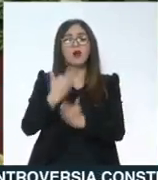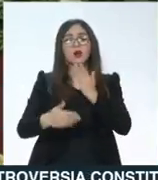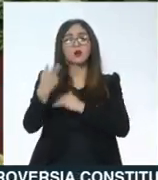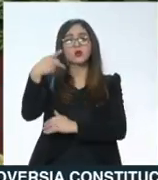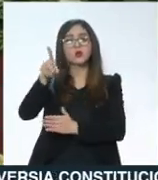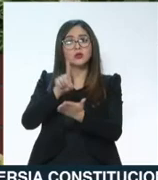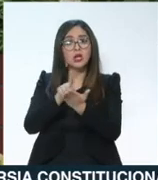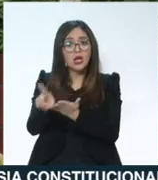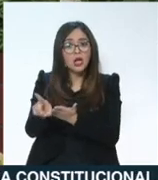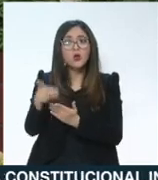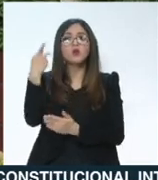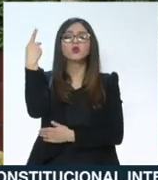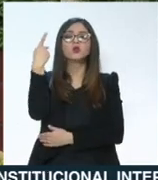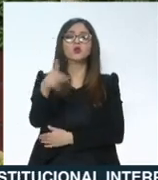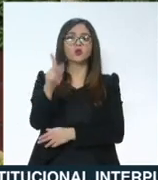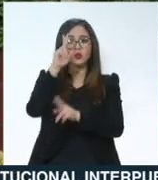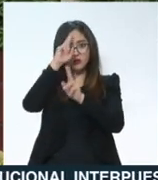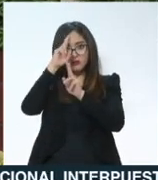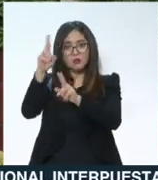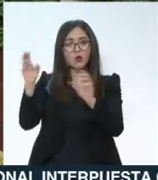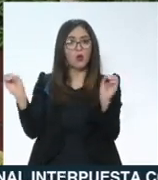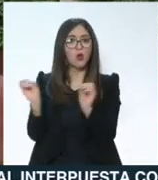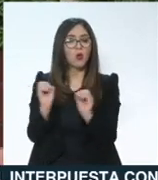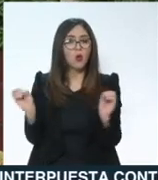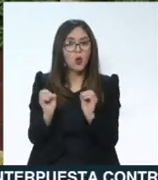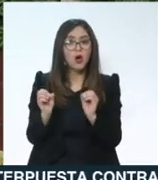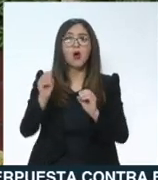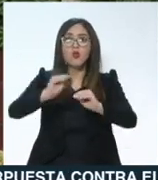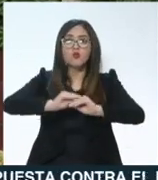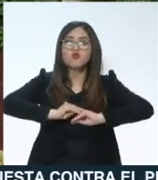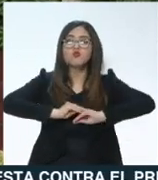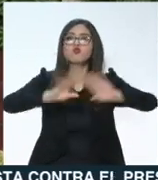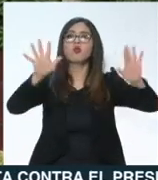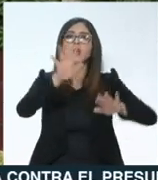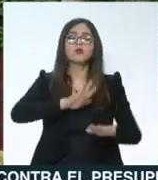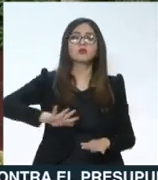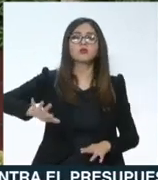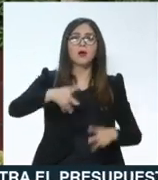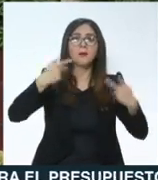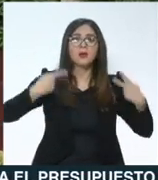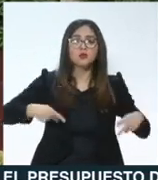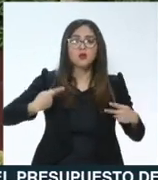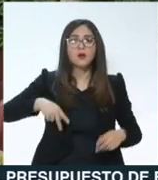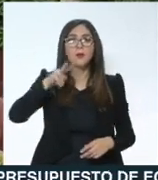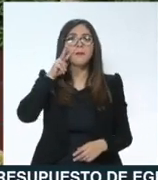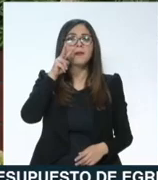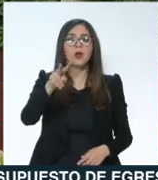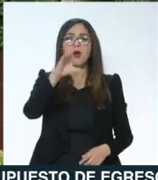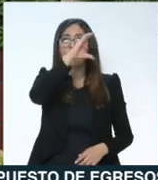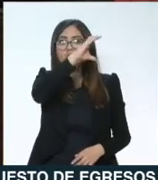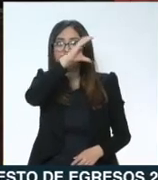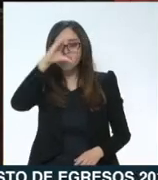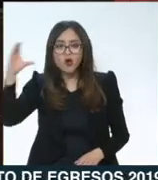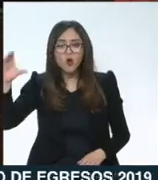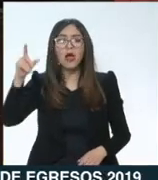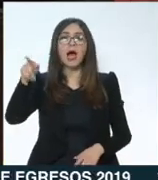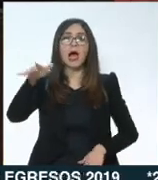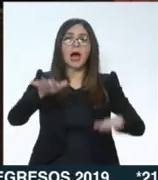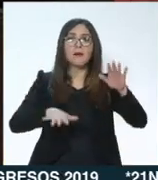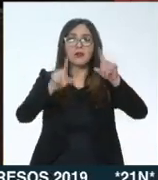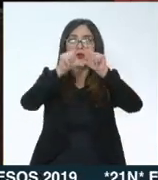su intimidad y están exponiendo ante todo el público contenido fotográfico, incluso en